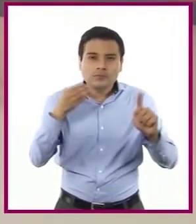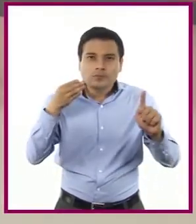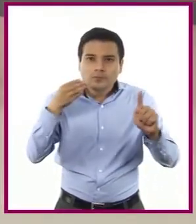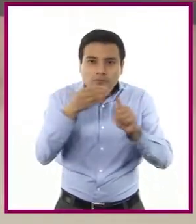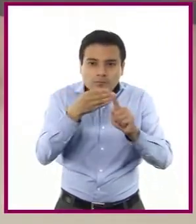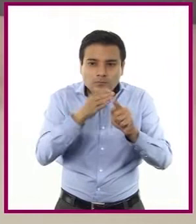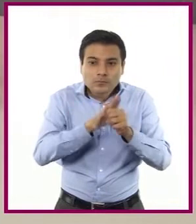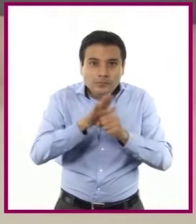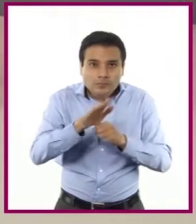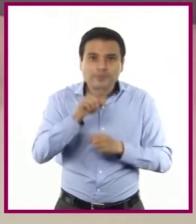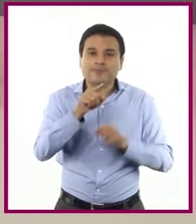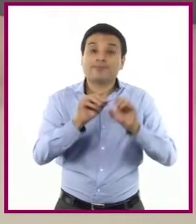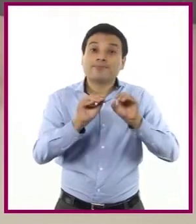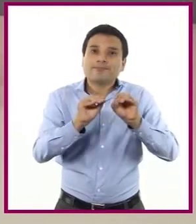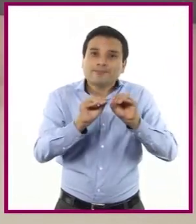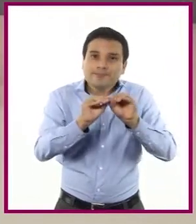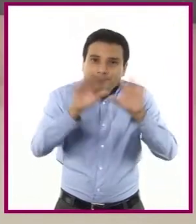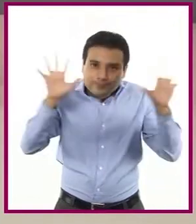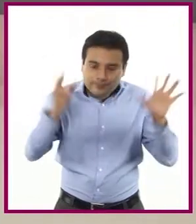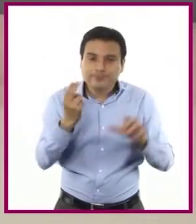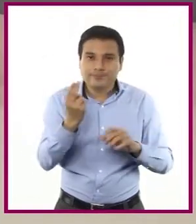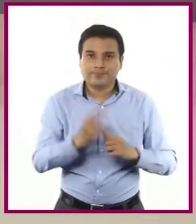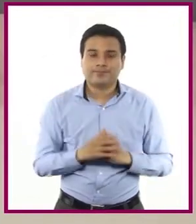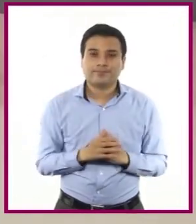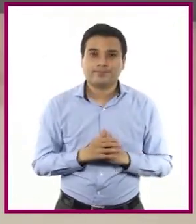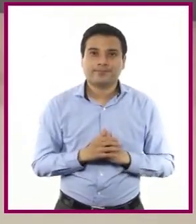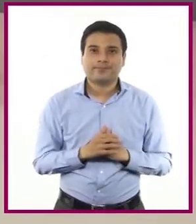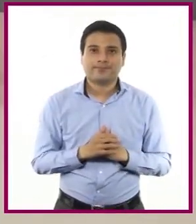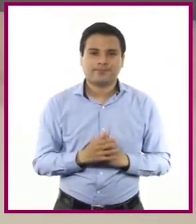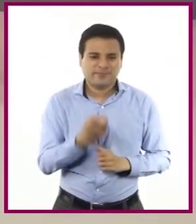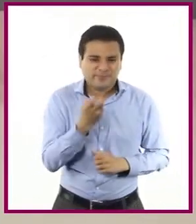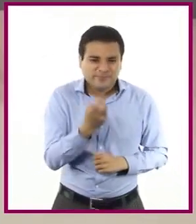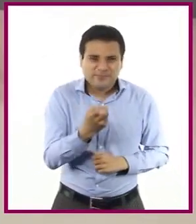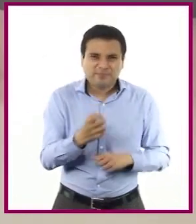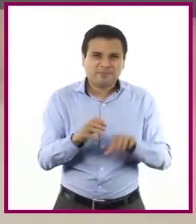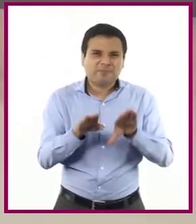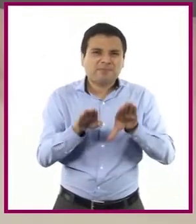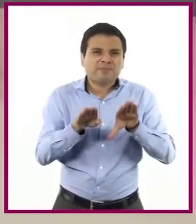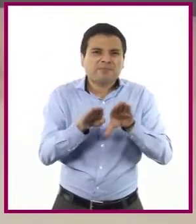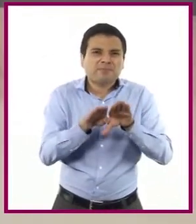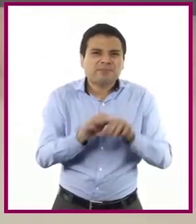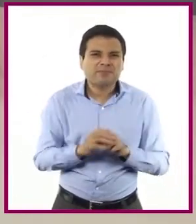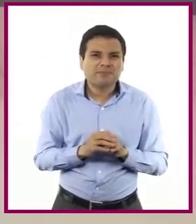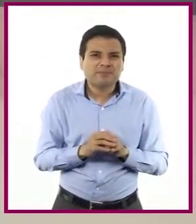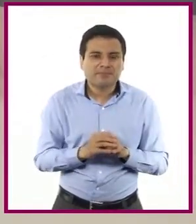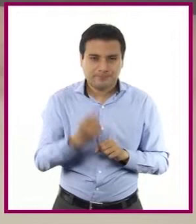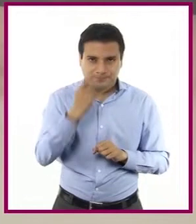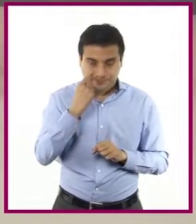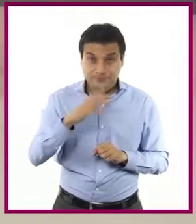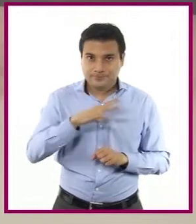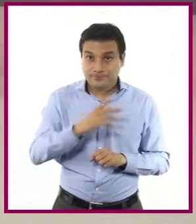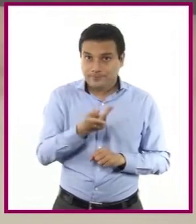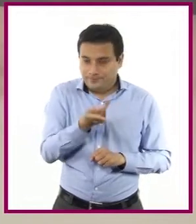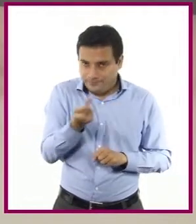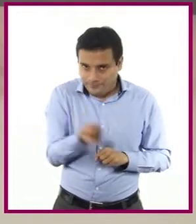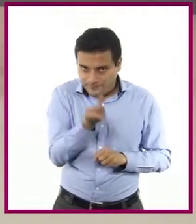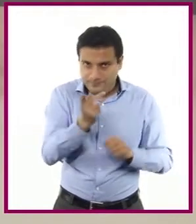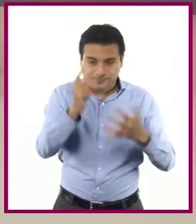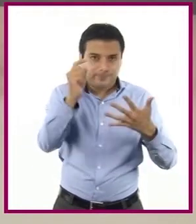claro que persiguen con su resumen. Y esto lo pueden hacer planteando unas preguntas de